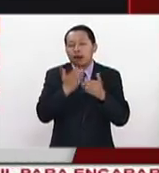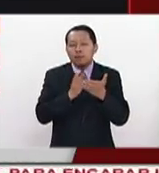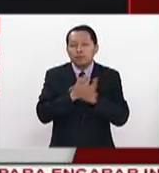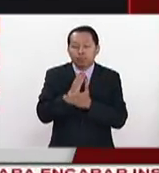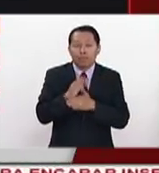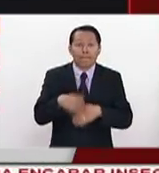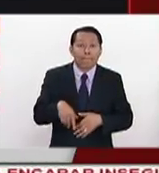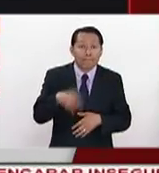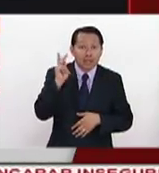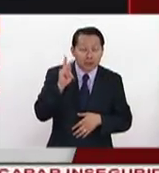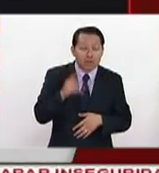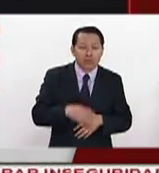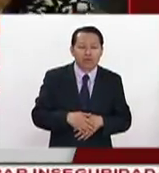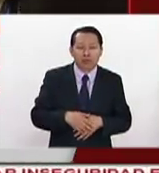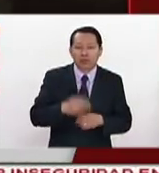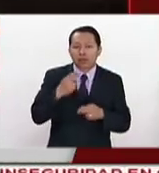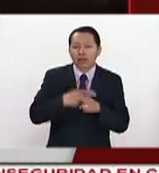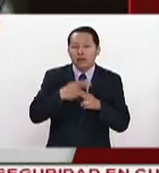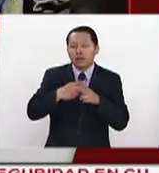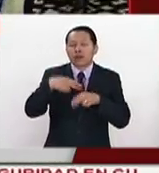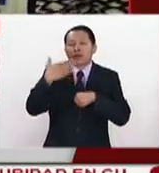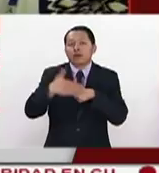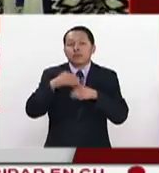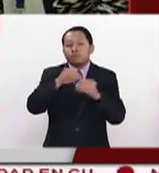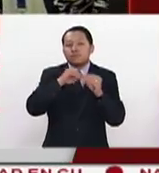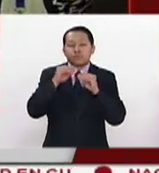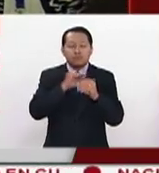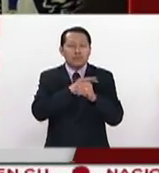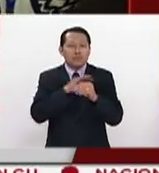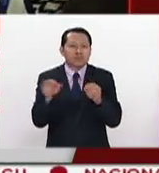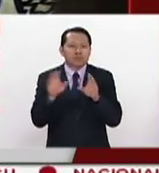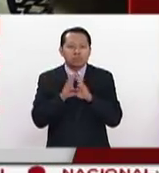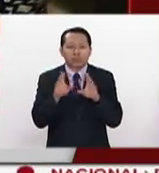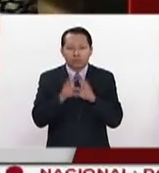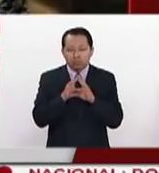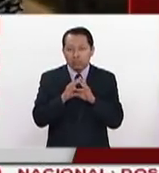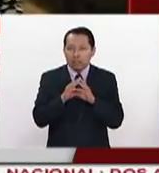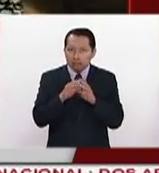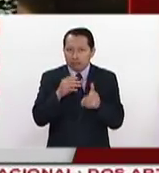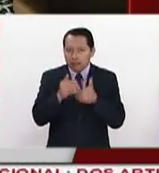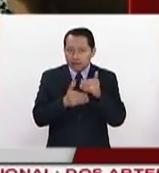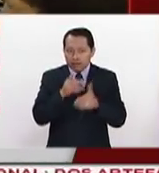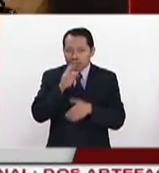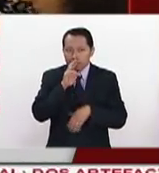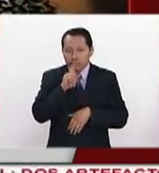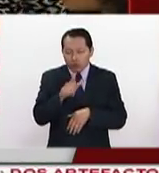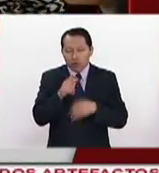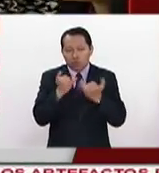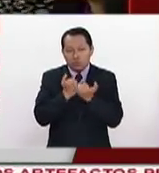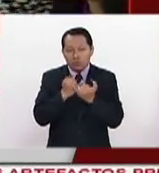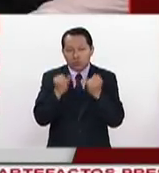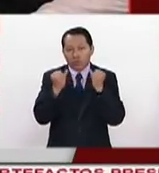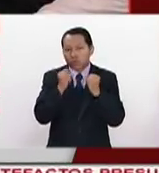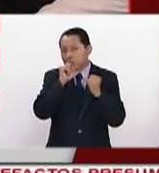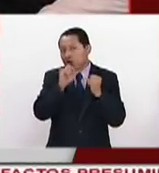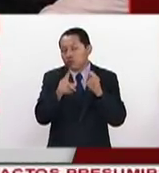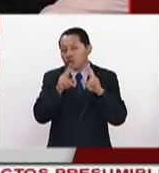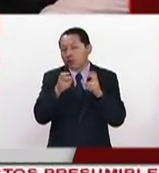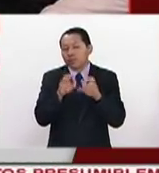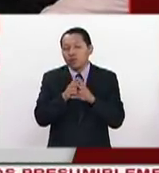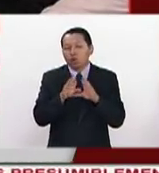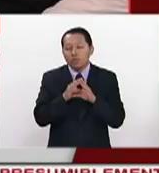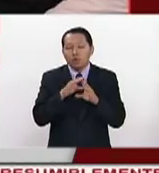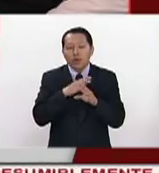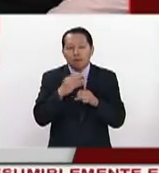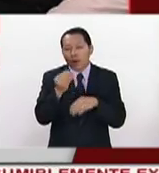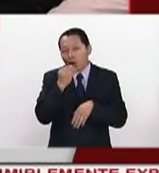Sin embargo, sería hasta la próxima ronda que pudiéramos tener avances significativos, igual en el tema